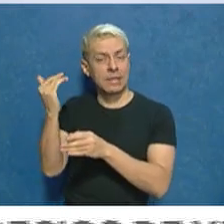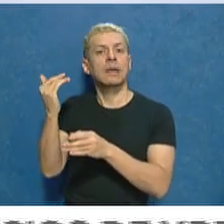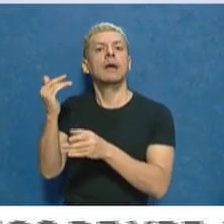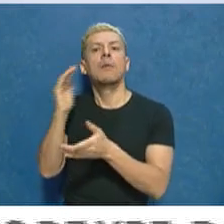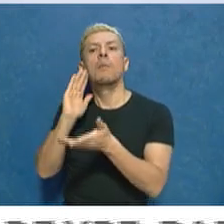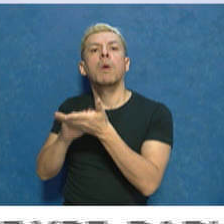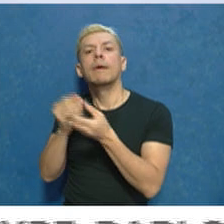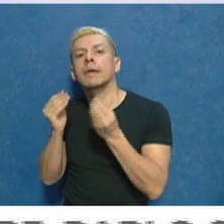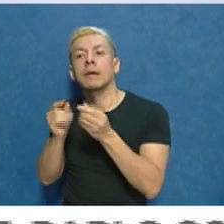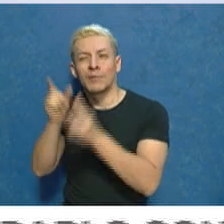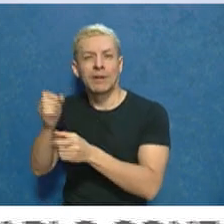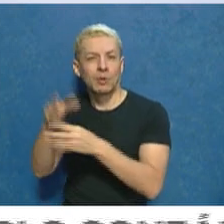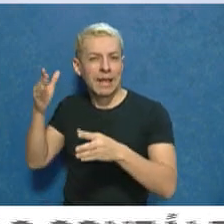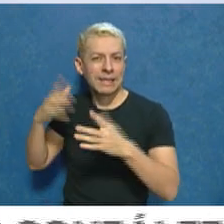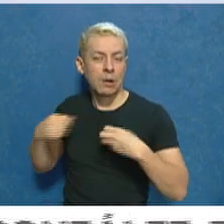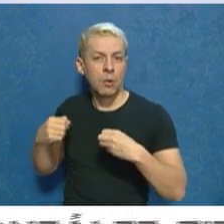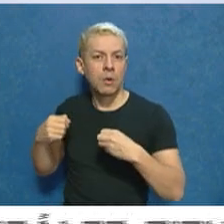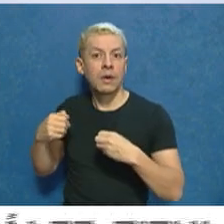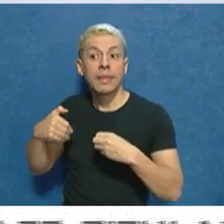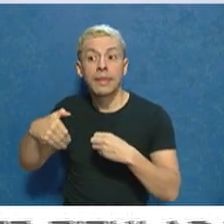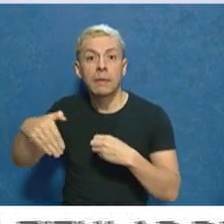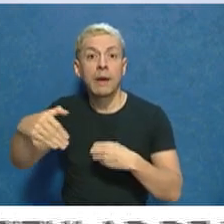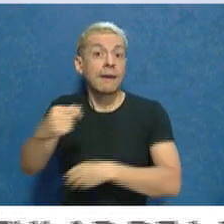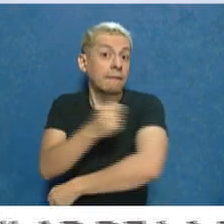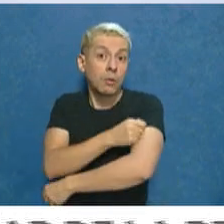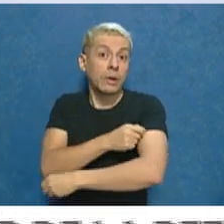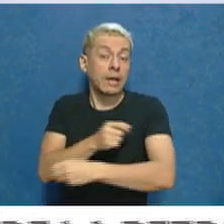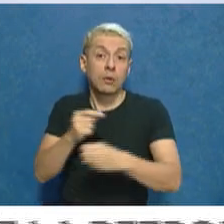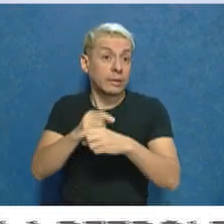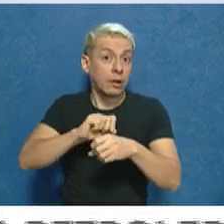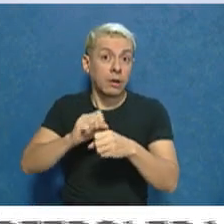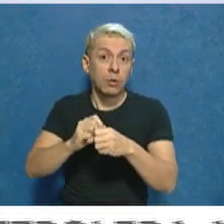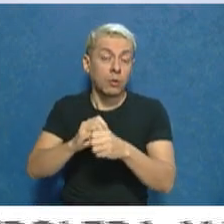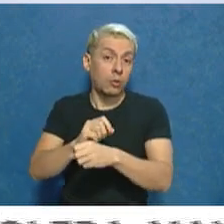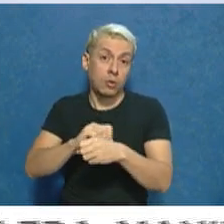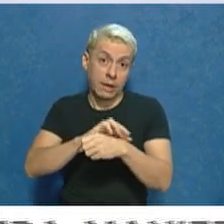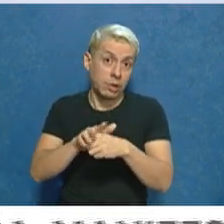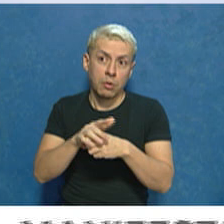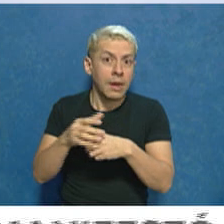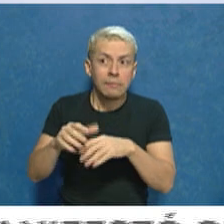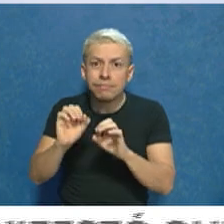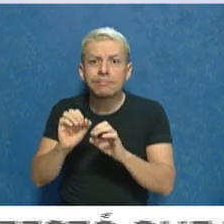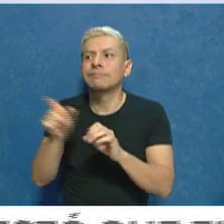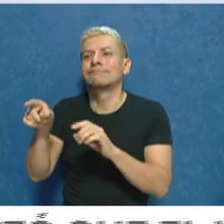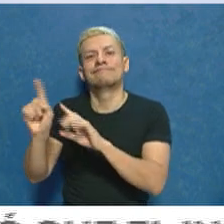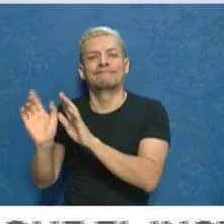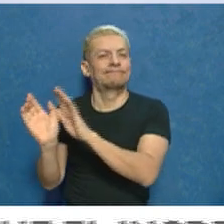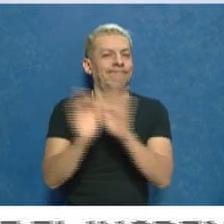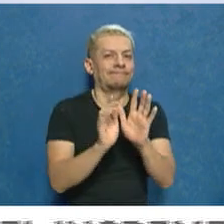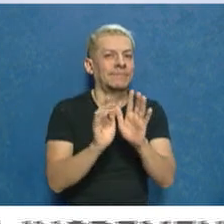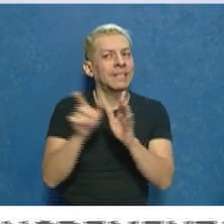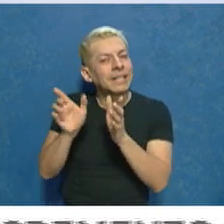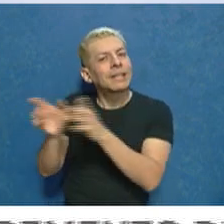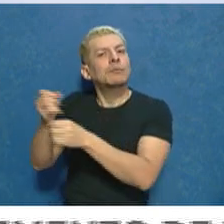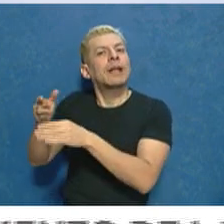con profesionales de la salud, pero cuando comenzó la vacunación contra el COVID, esta población ya no era adecuada para este estudio. Es por